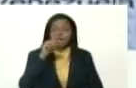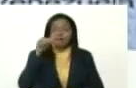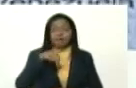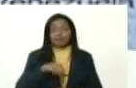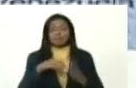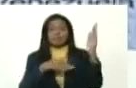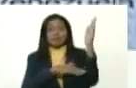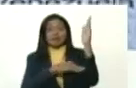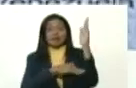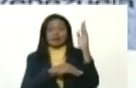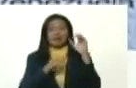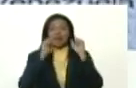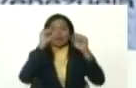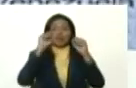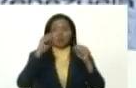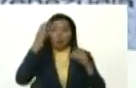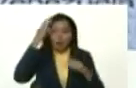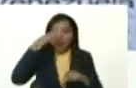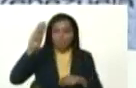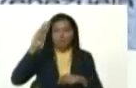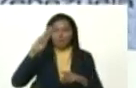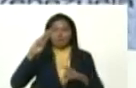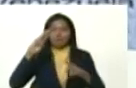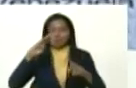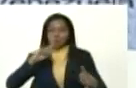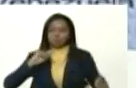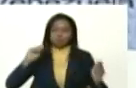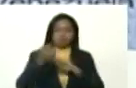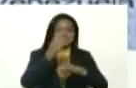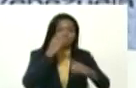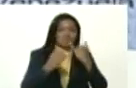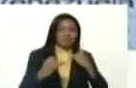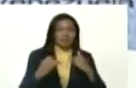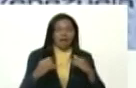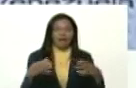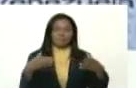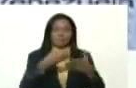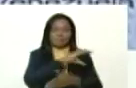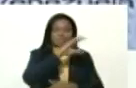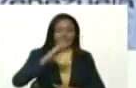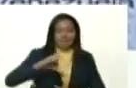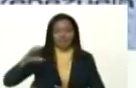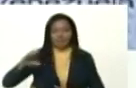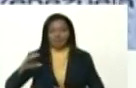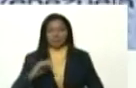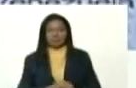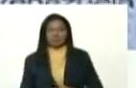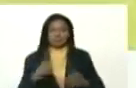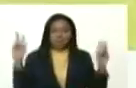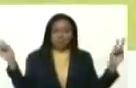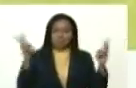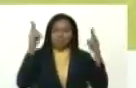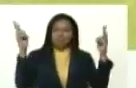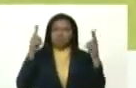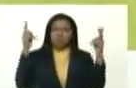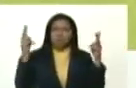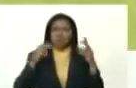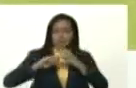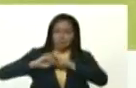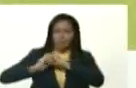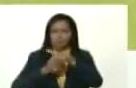ganar 1-0 a México y han pasado a la final de la Serie del Caribe. Victoria del